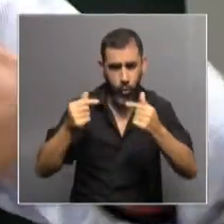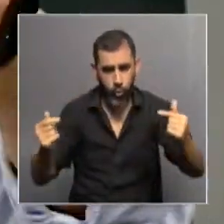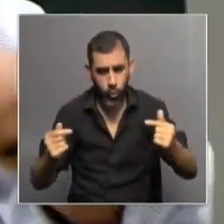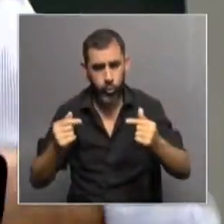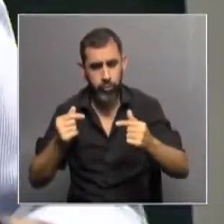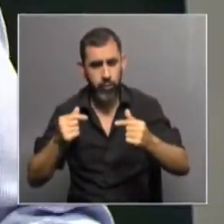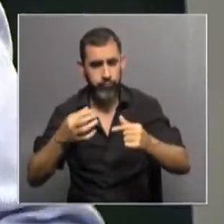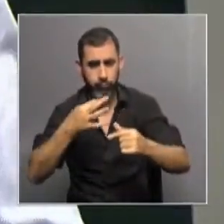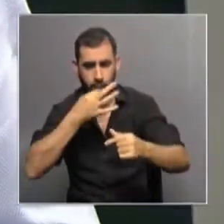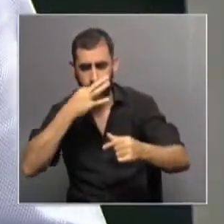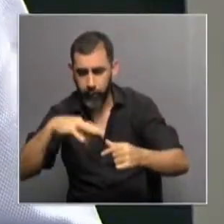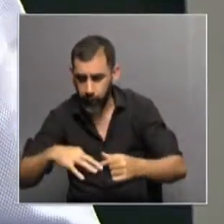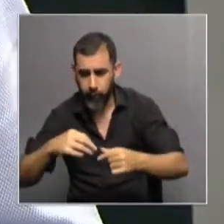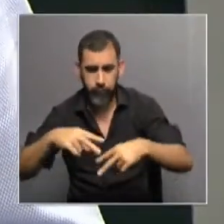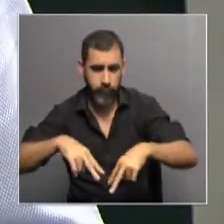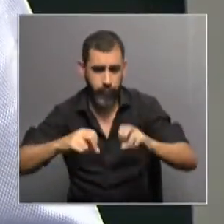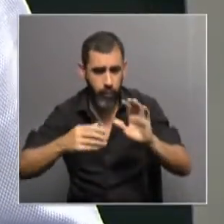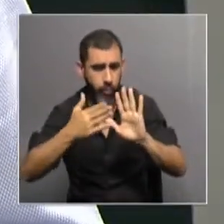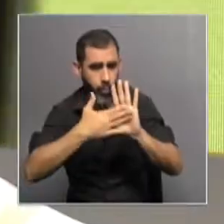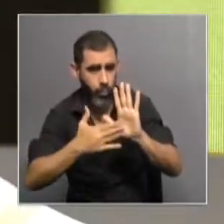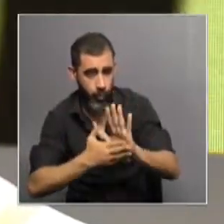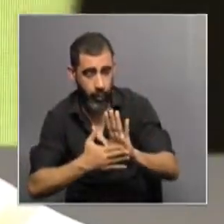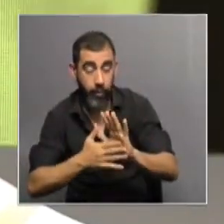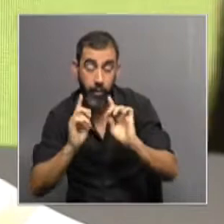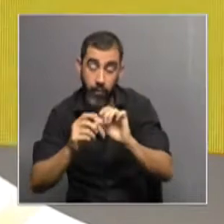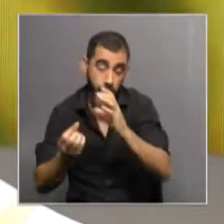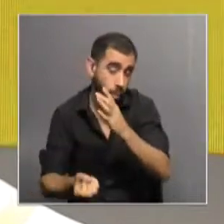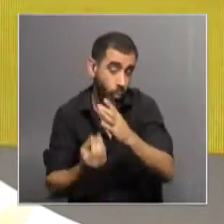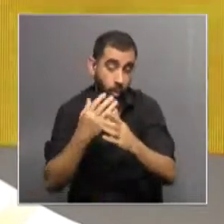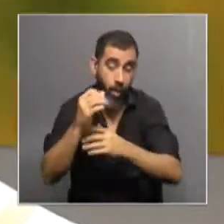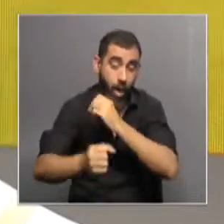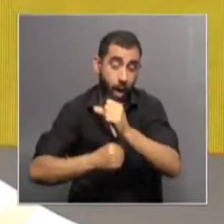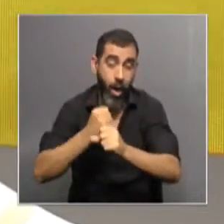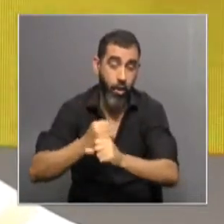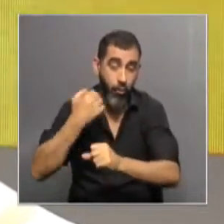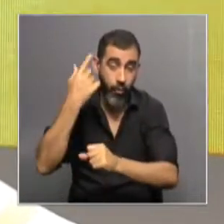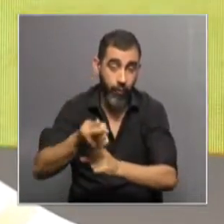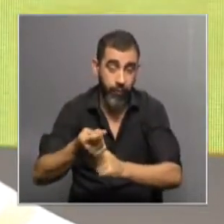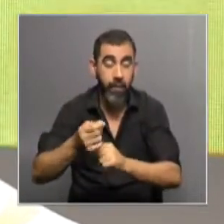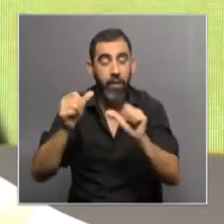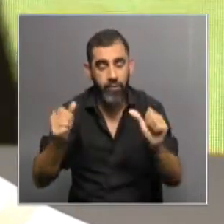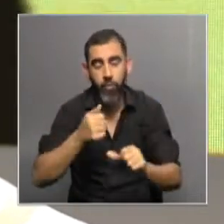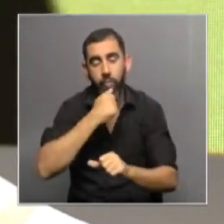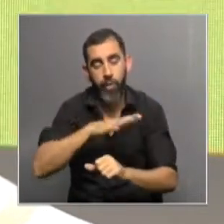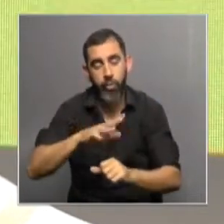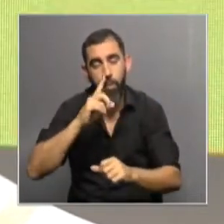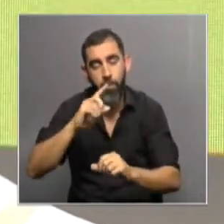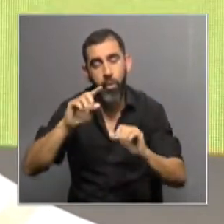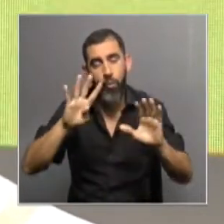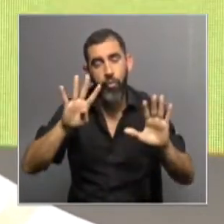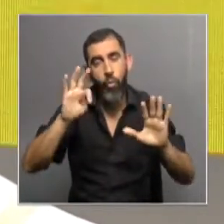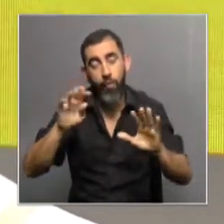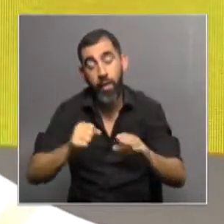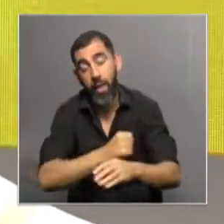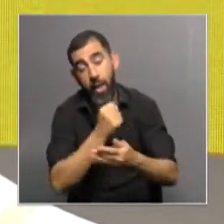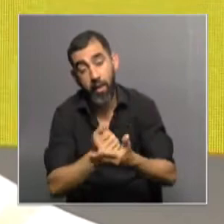test, diagnósticos y posibilidades pero bueno habrá que actualizarlo del año que viene eso mismo hicimos una historia desde los 90 hasta ahora y todo lo que pudimos